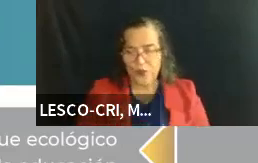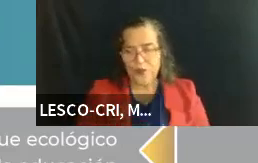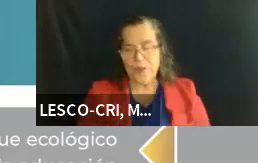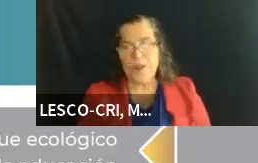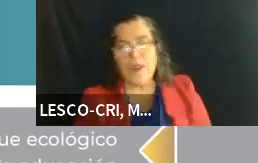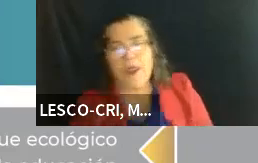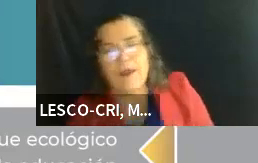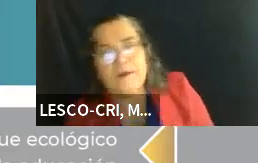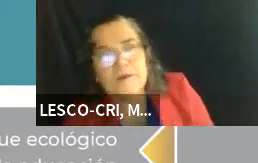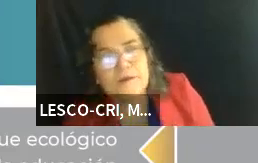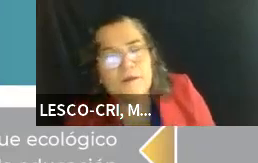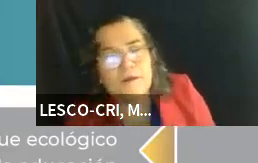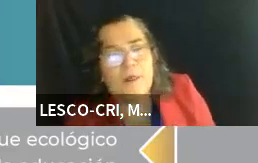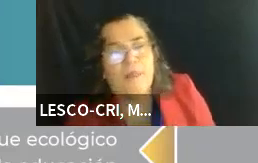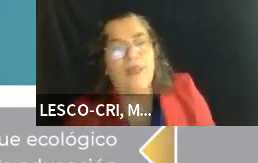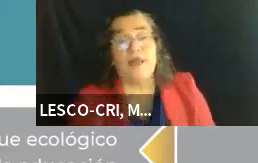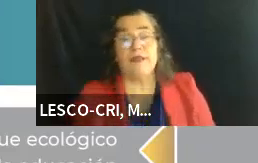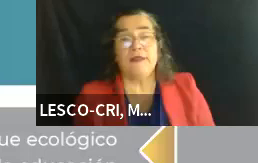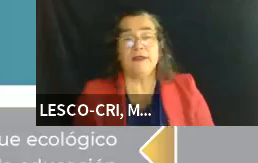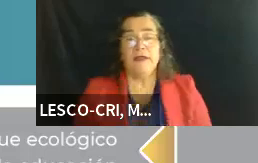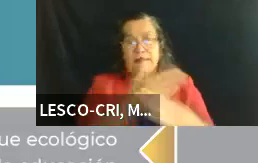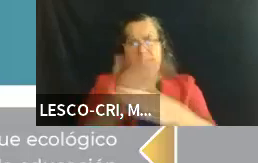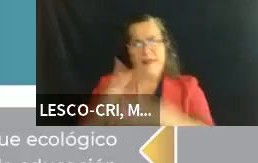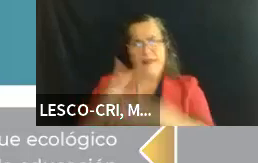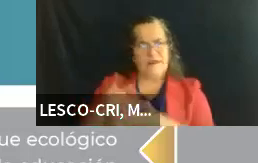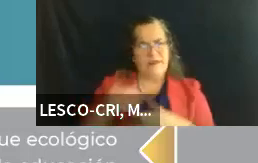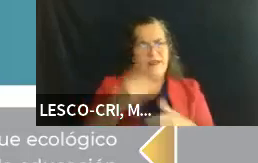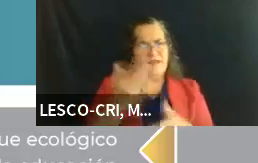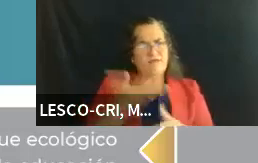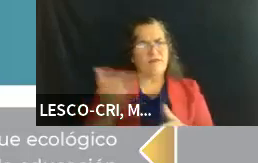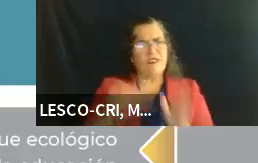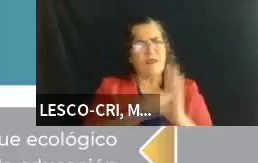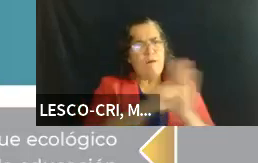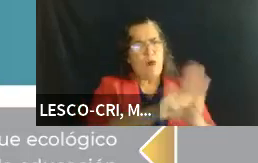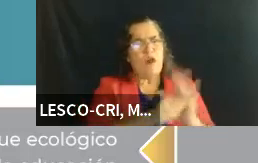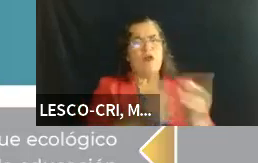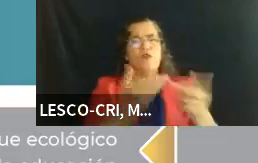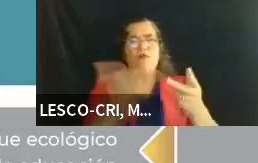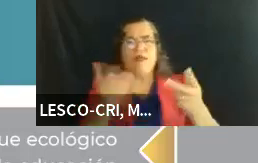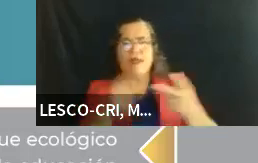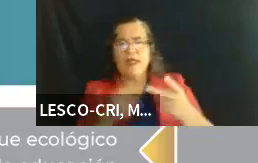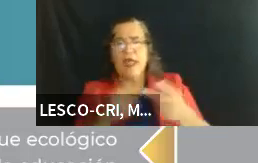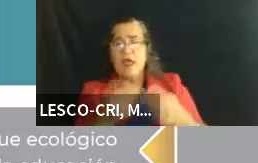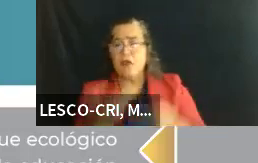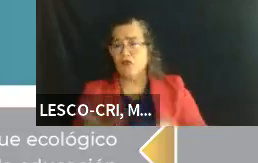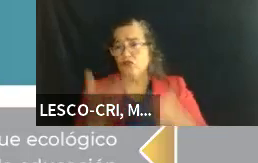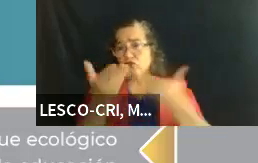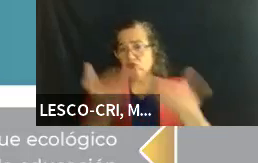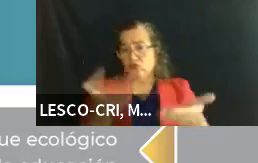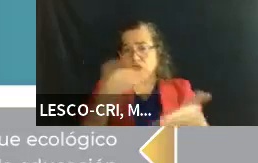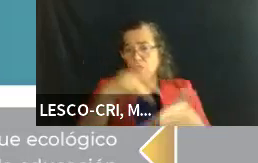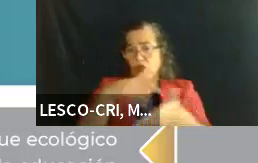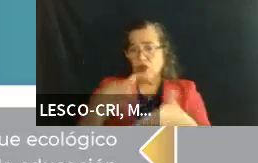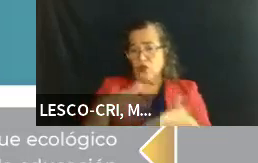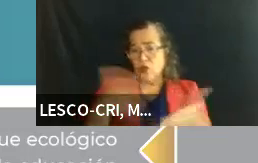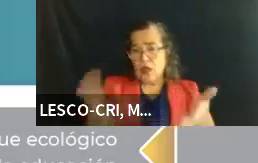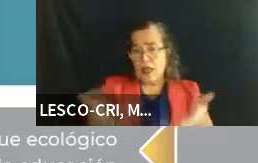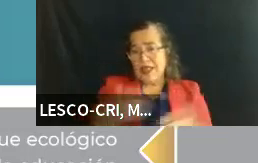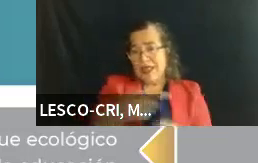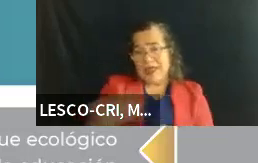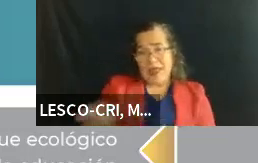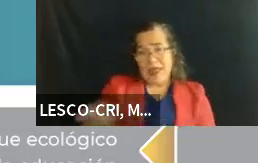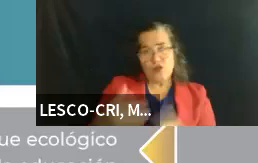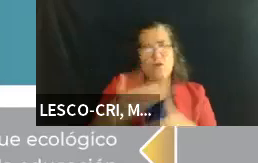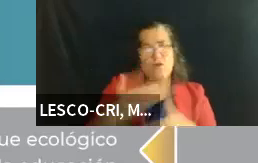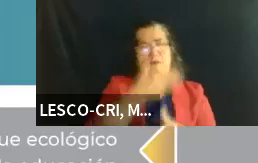solamente simbólicos, sino también dispositivos materiales que se ponen a disposición de los estudiantes para maximizar